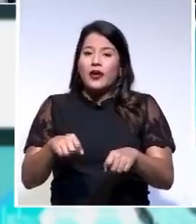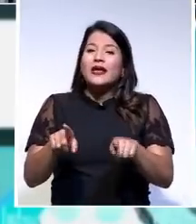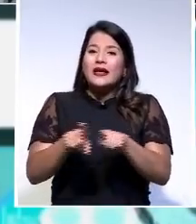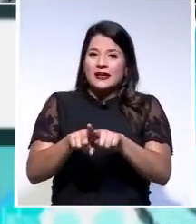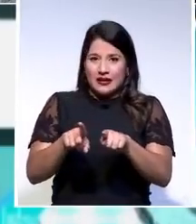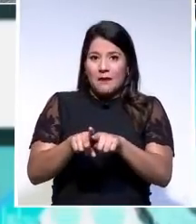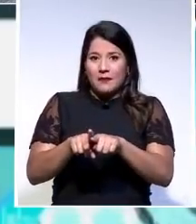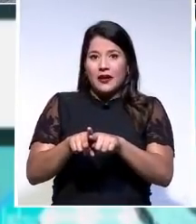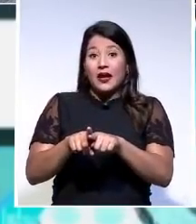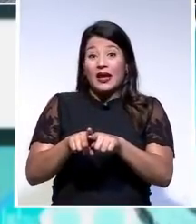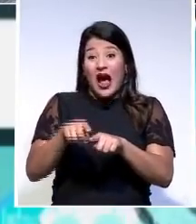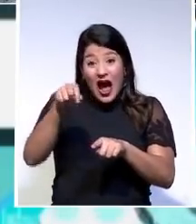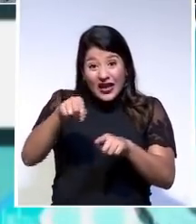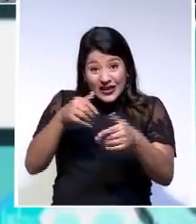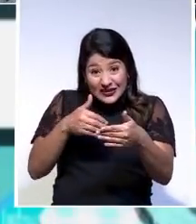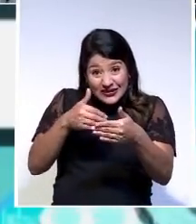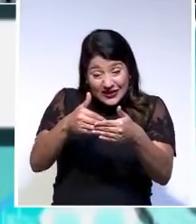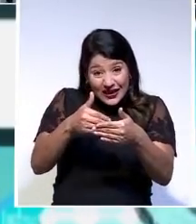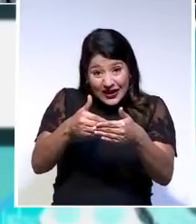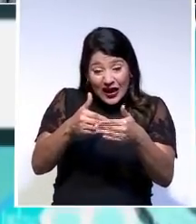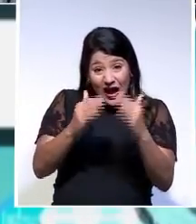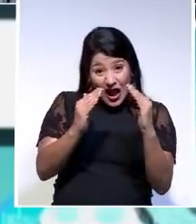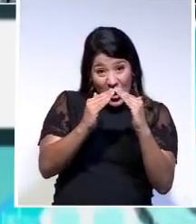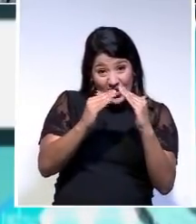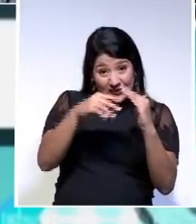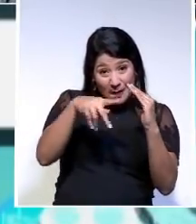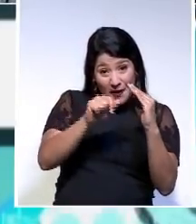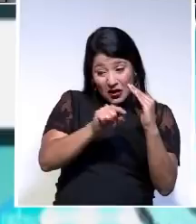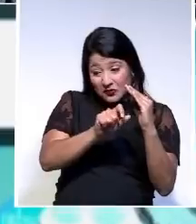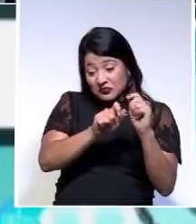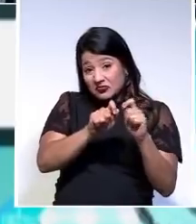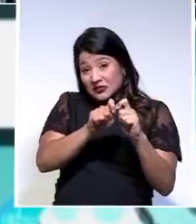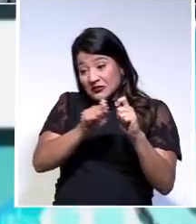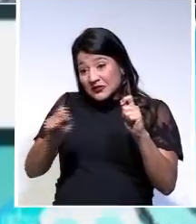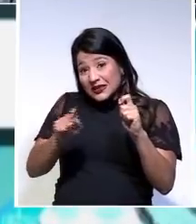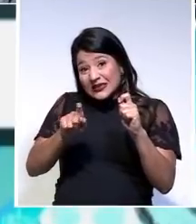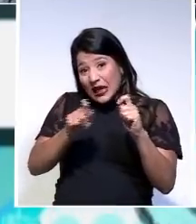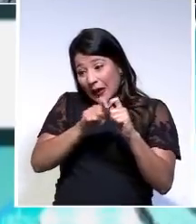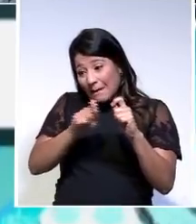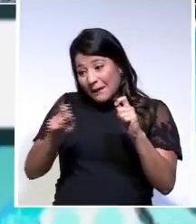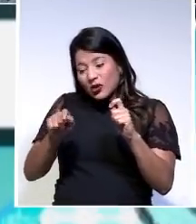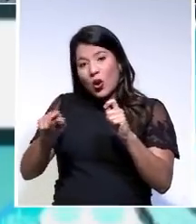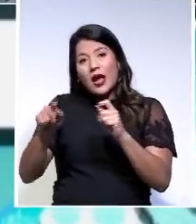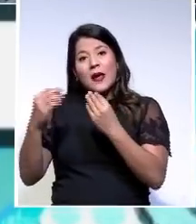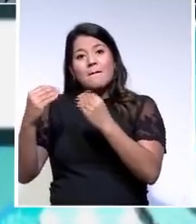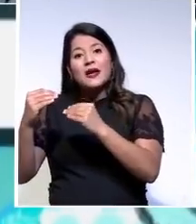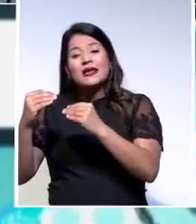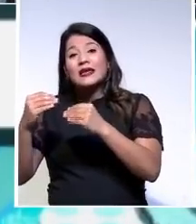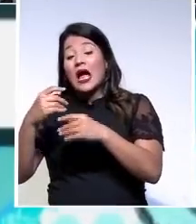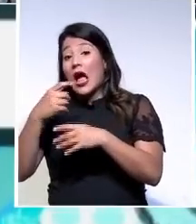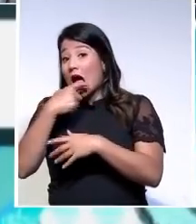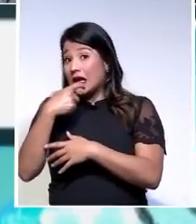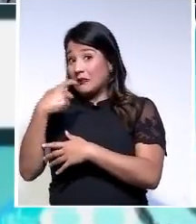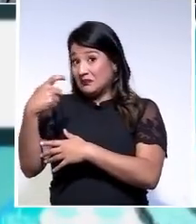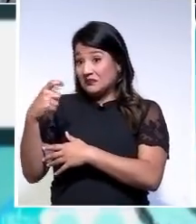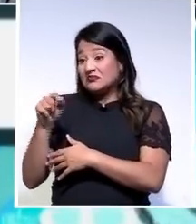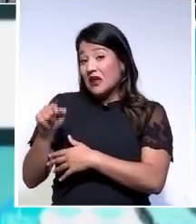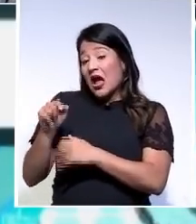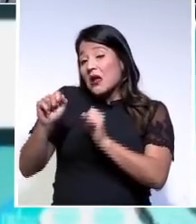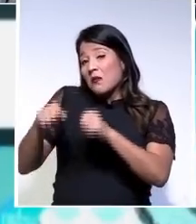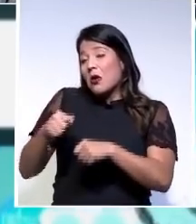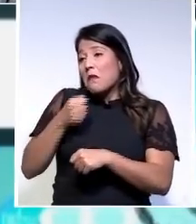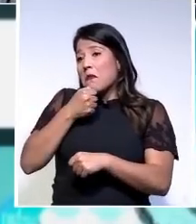100 metros de esta sede de la agrupación política en una pizzería que está acá muy cercana. Ernesto, así que esta